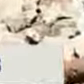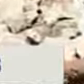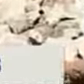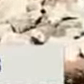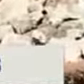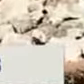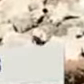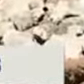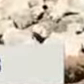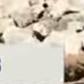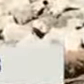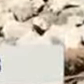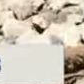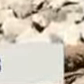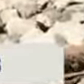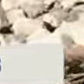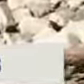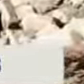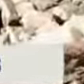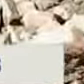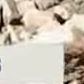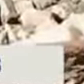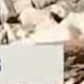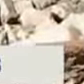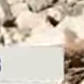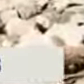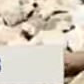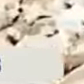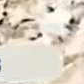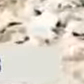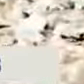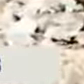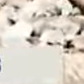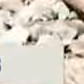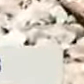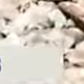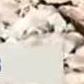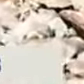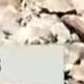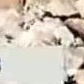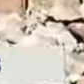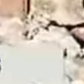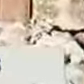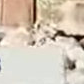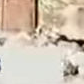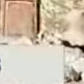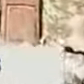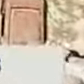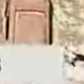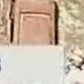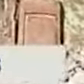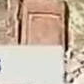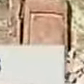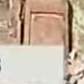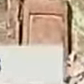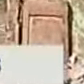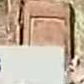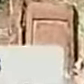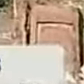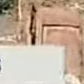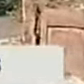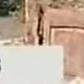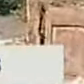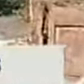a una hora y media de Chosica, un distrito que la verdad ha desaparecido prácticamente porque las casas